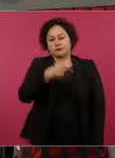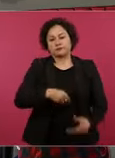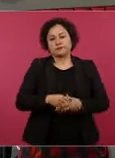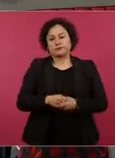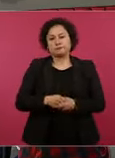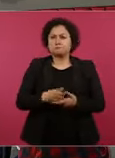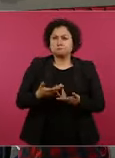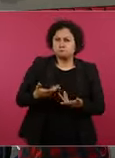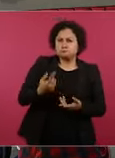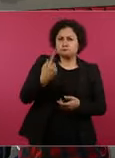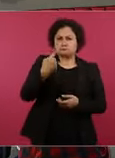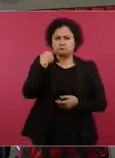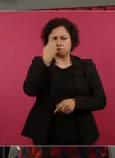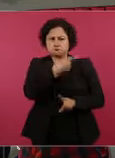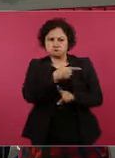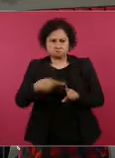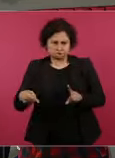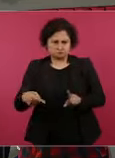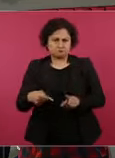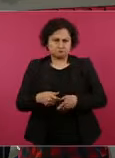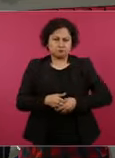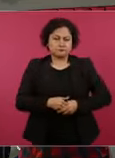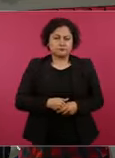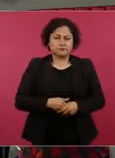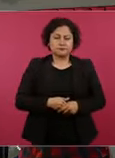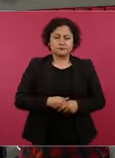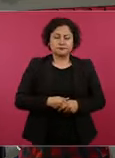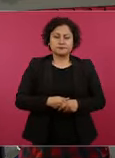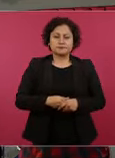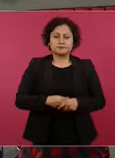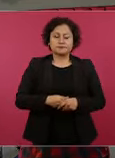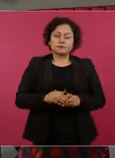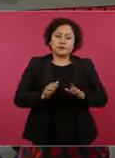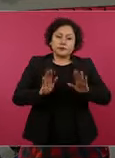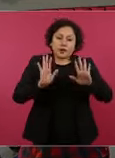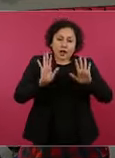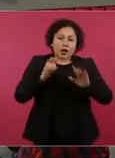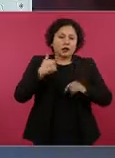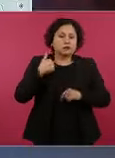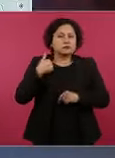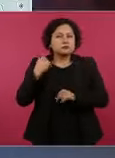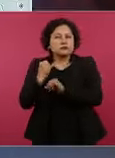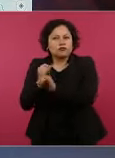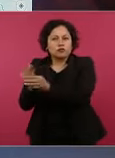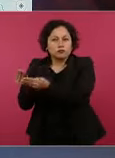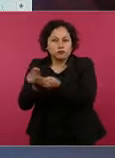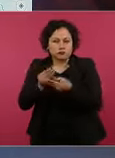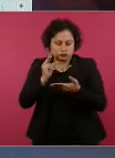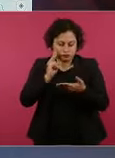Hora y media, 2 horas. Entonces, según entiendo, esto fue aquí.